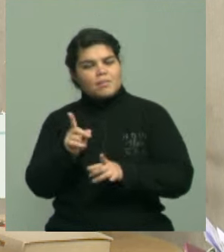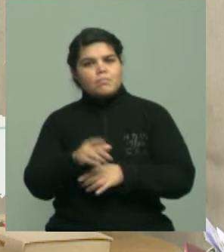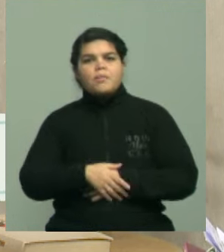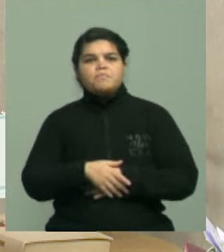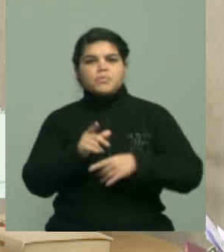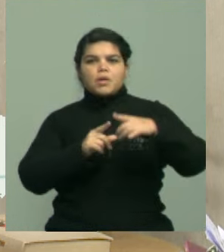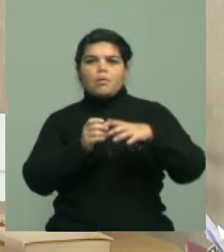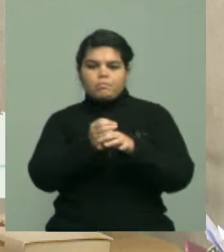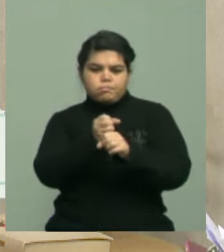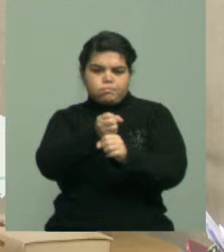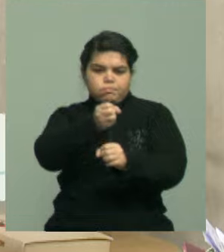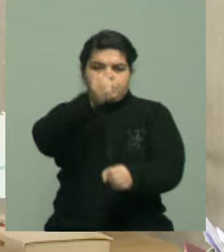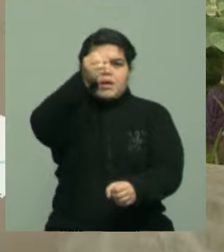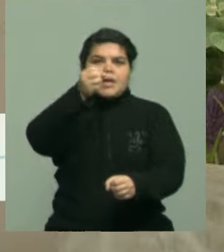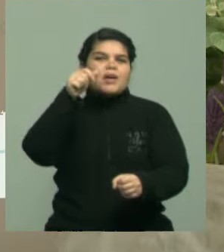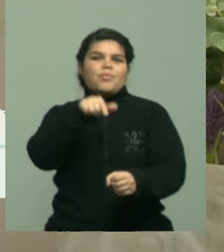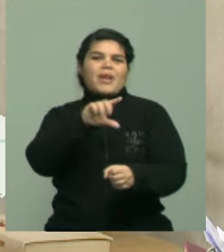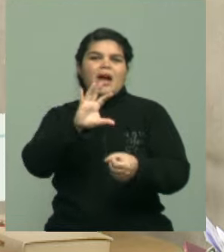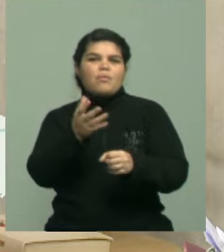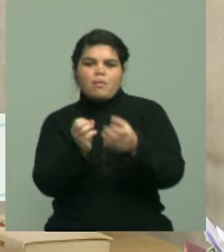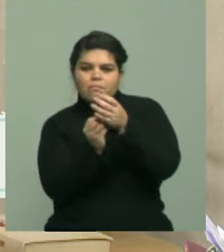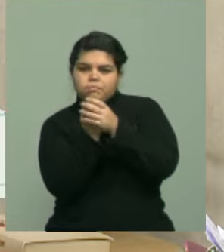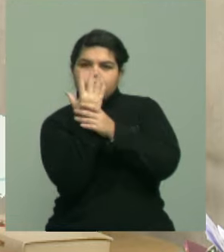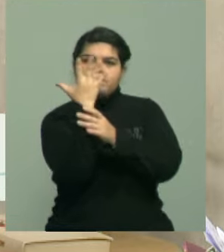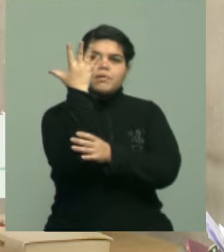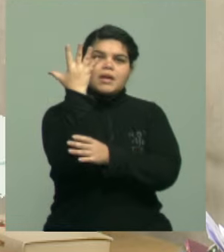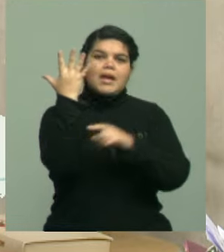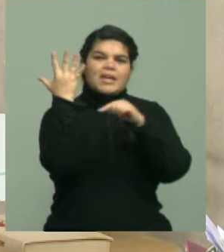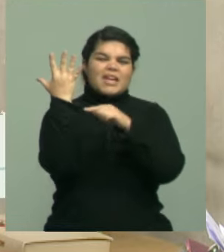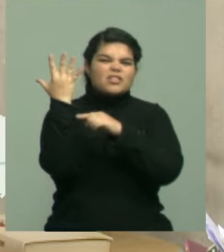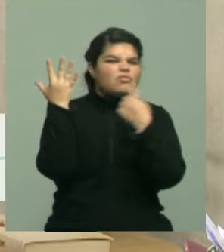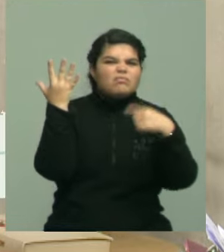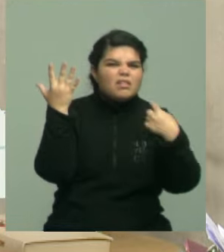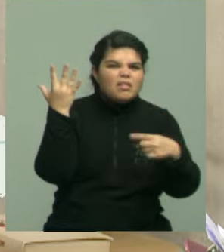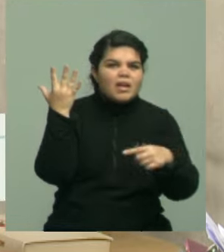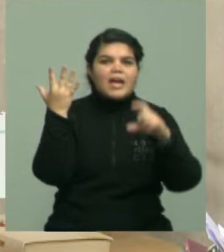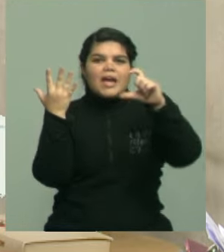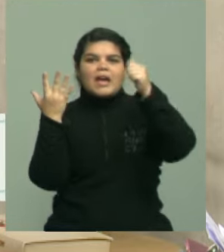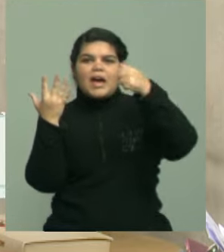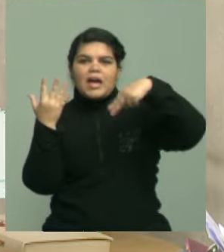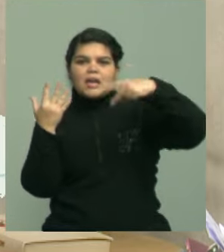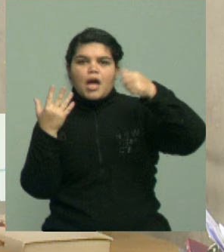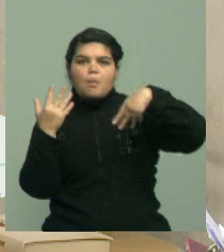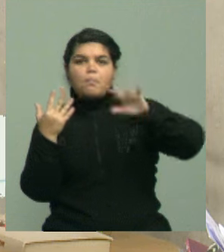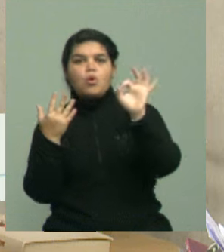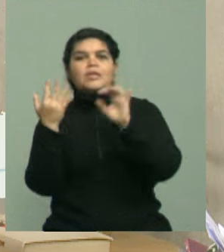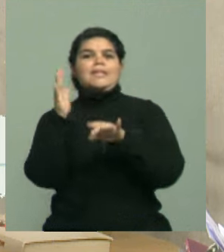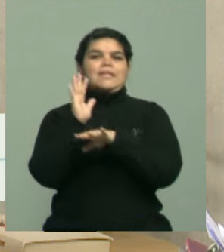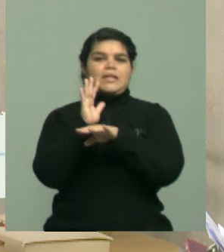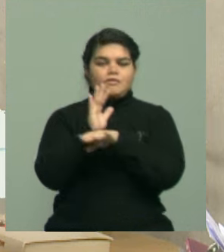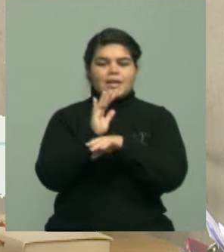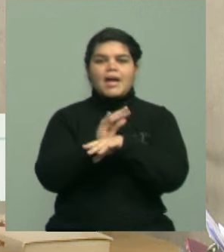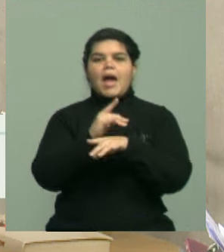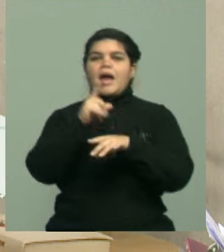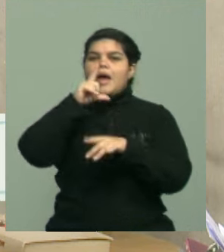¿Qué es el cáñamo? Cannabis. Cannabis. Uh-huh. Es una variedad de cannabis. Entonces, volver